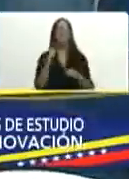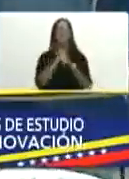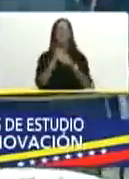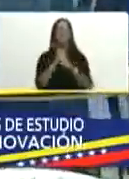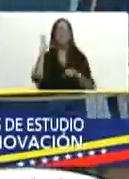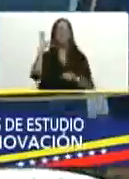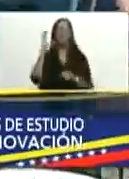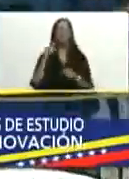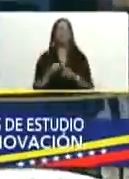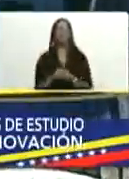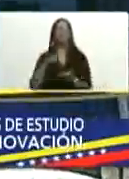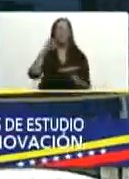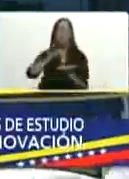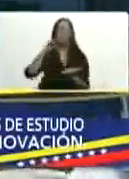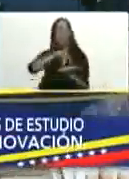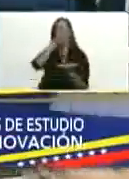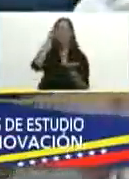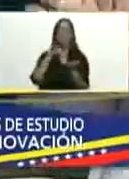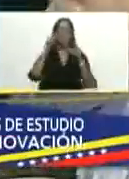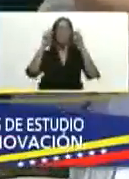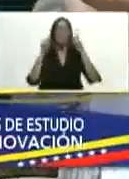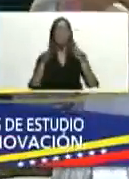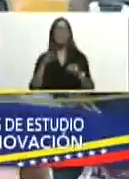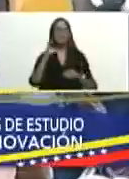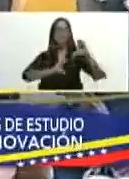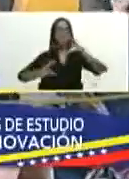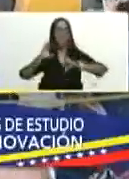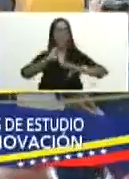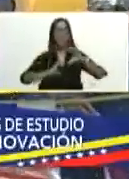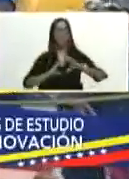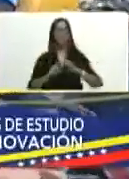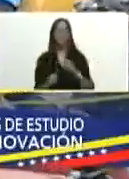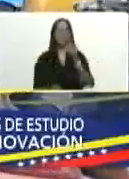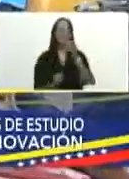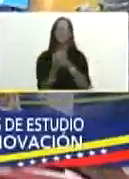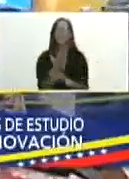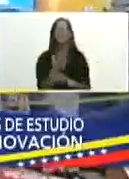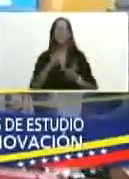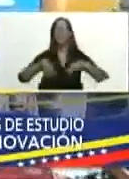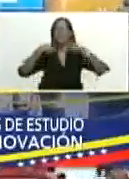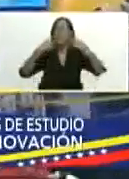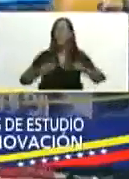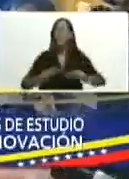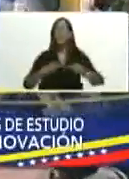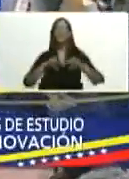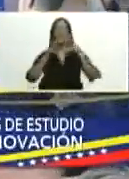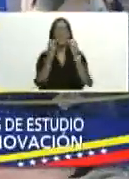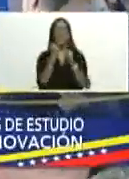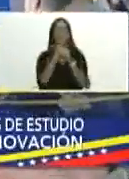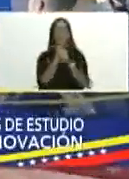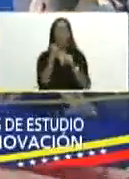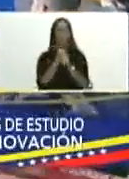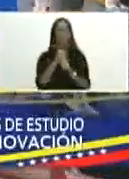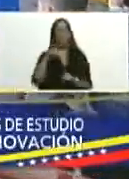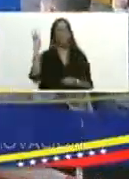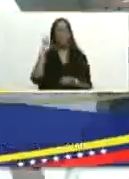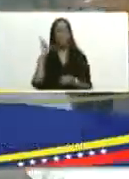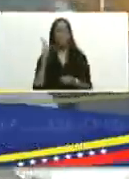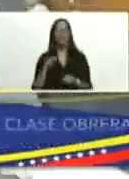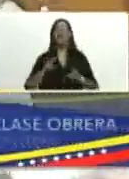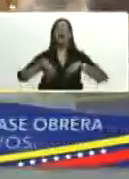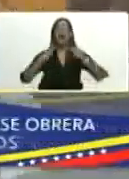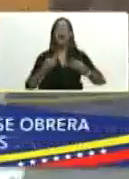país Centro Nacional de investigaciones científicas y creación de innovación de la clase Obrera venezolana algo